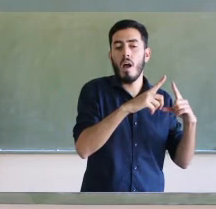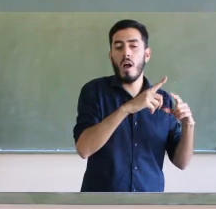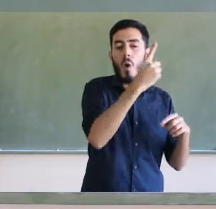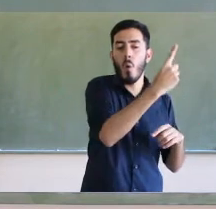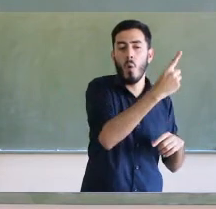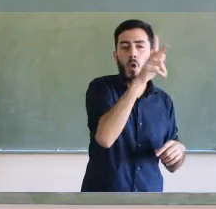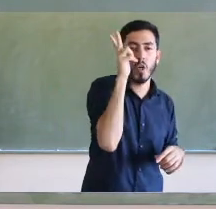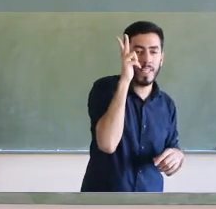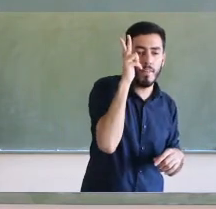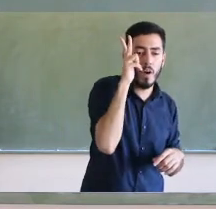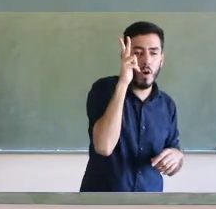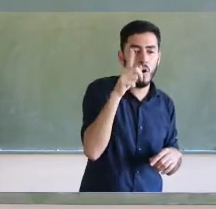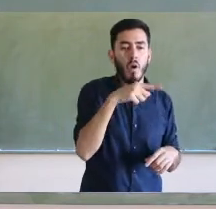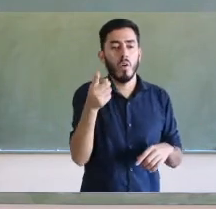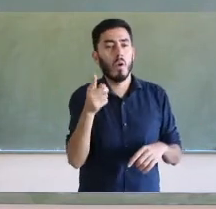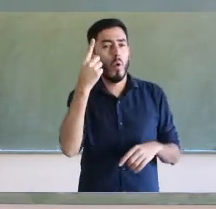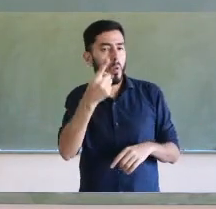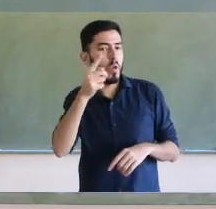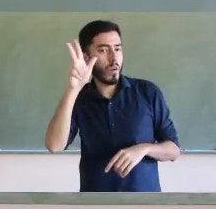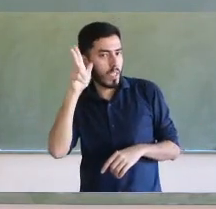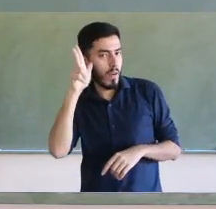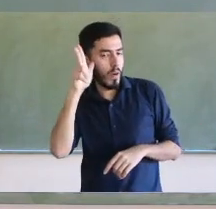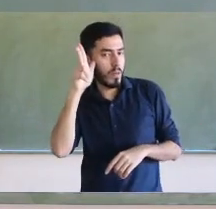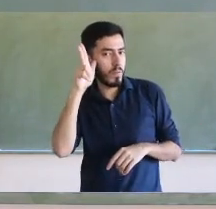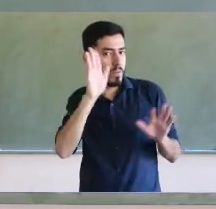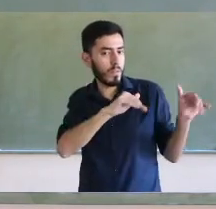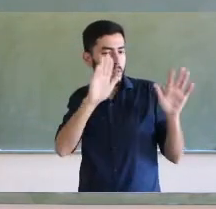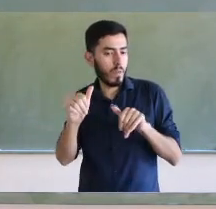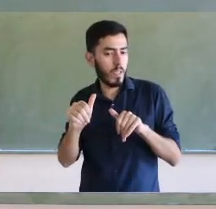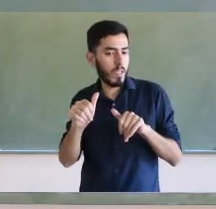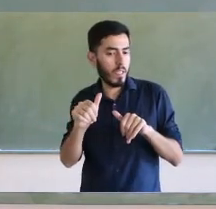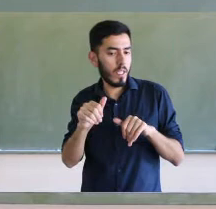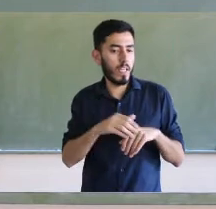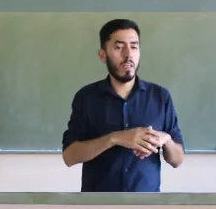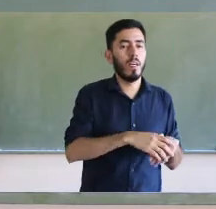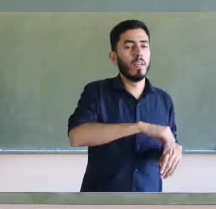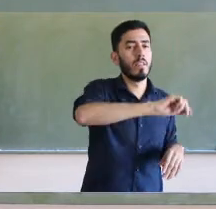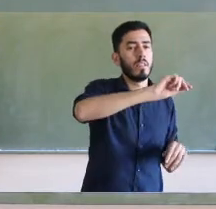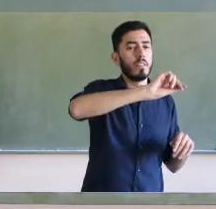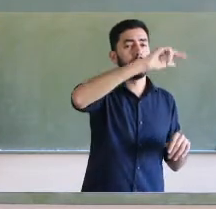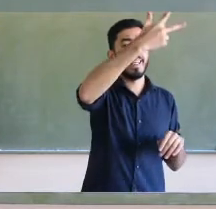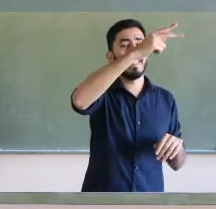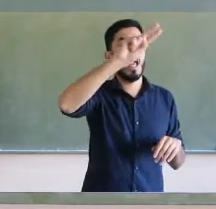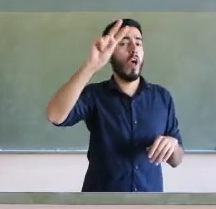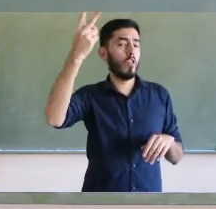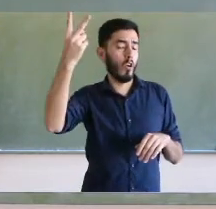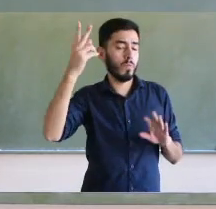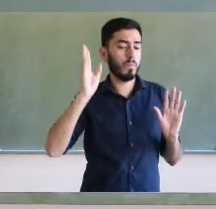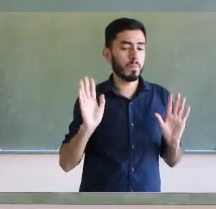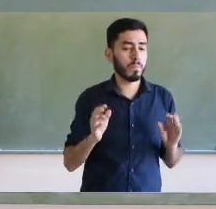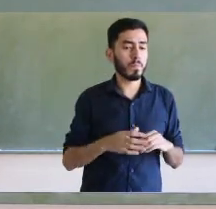octavo, un octavo, las mismas bases, ¿sí? Tres y dos como exponentes. ¿Qué es lo que tenemos?